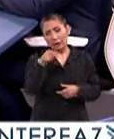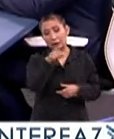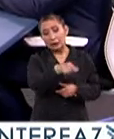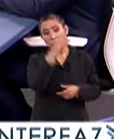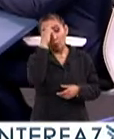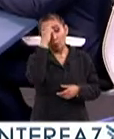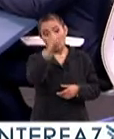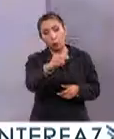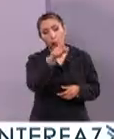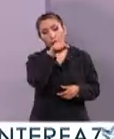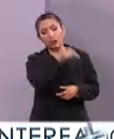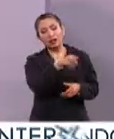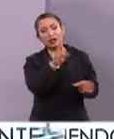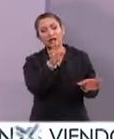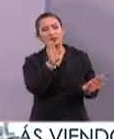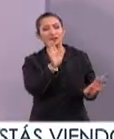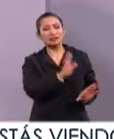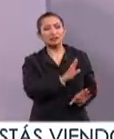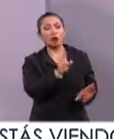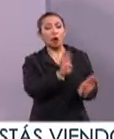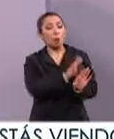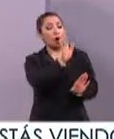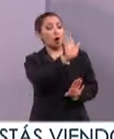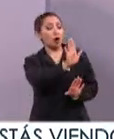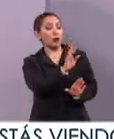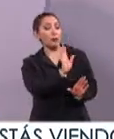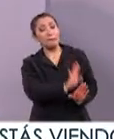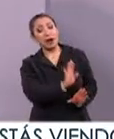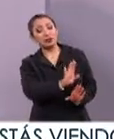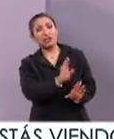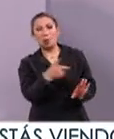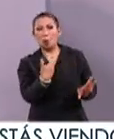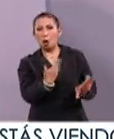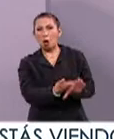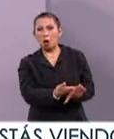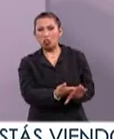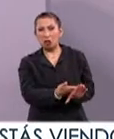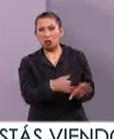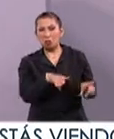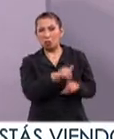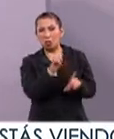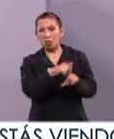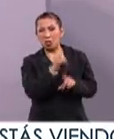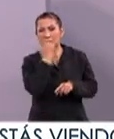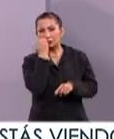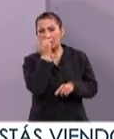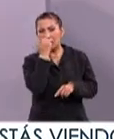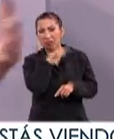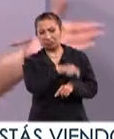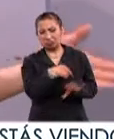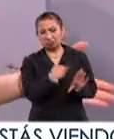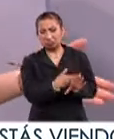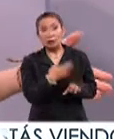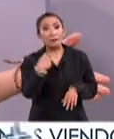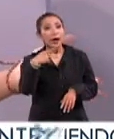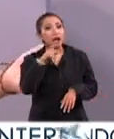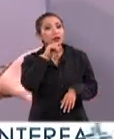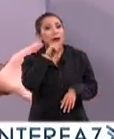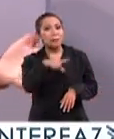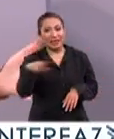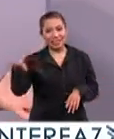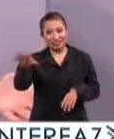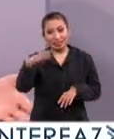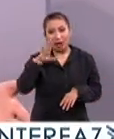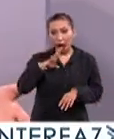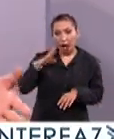la inteligencia es un foco para pues el bullying, ¿no? En las escuelas, pero como también con la existencia